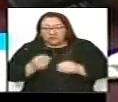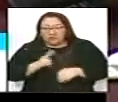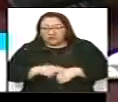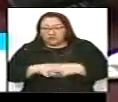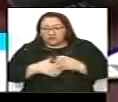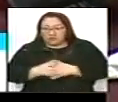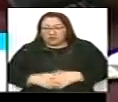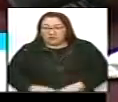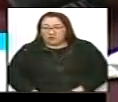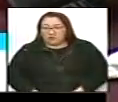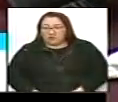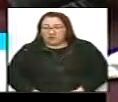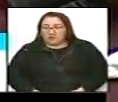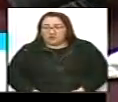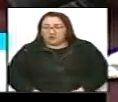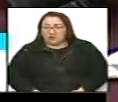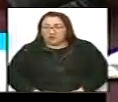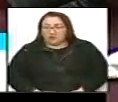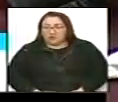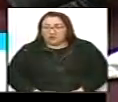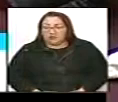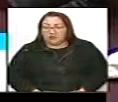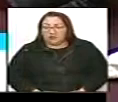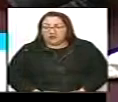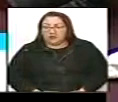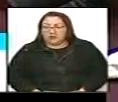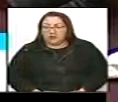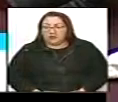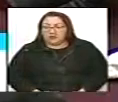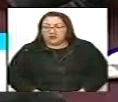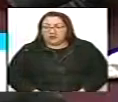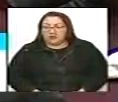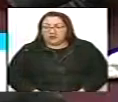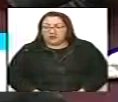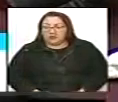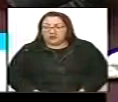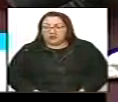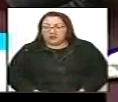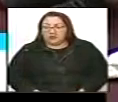para todos. Justicia para todos.